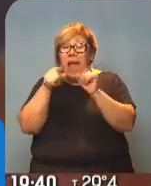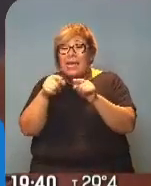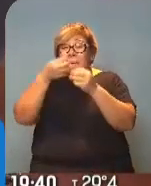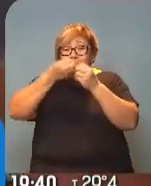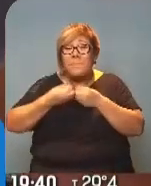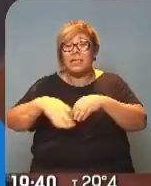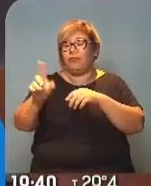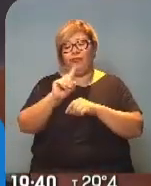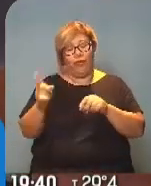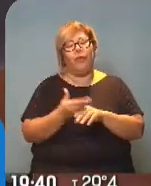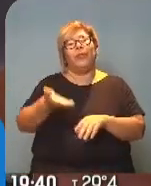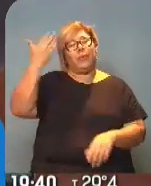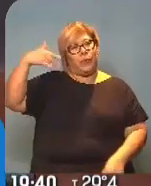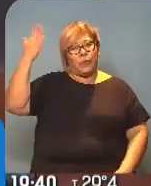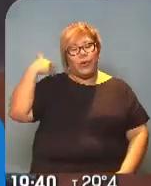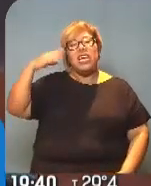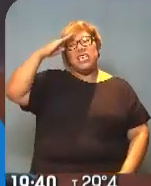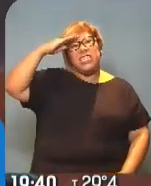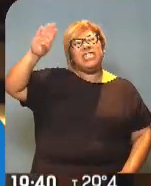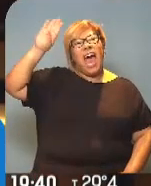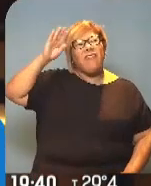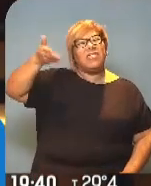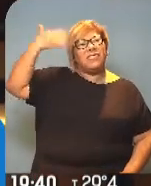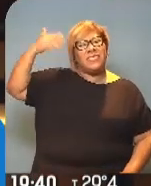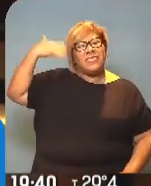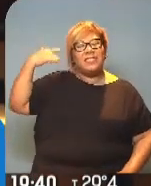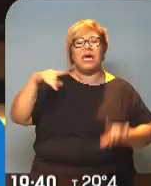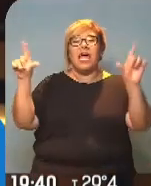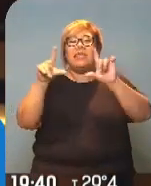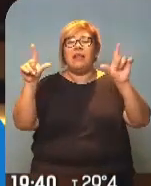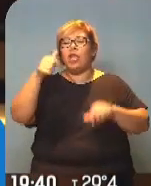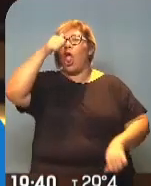cuando Chávez hacía los programas de televisión los domingos y de repente decía,